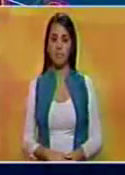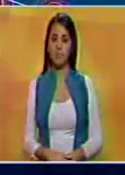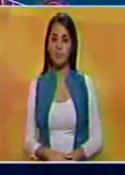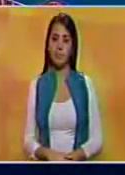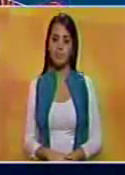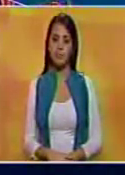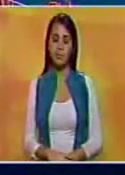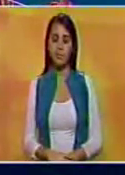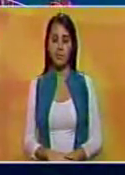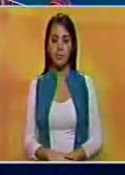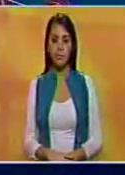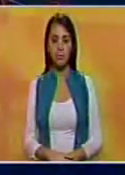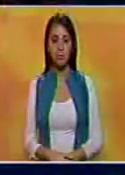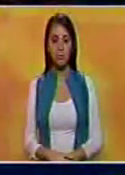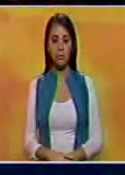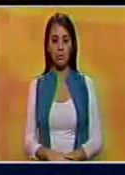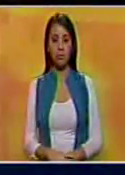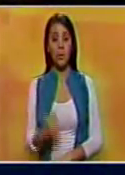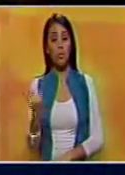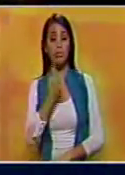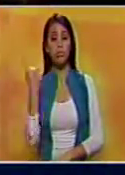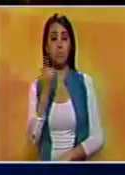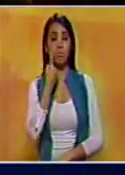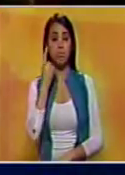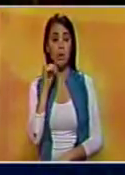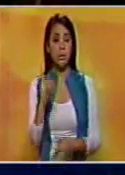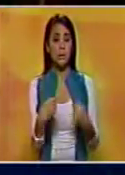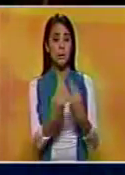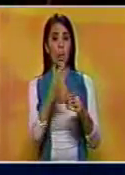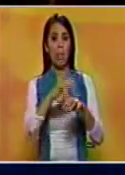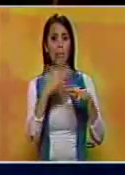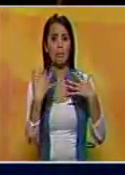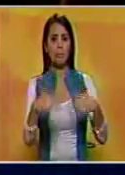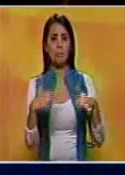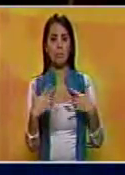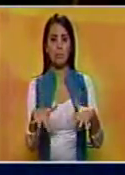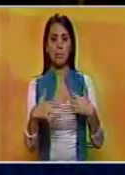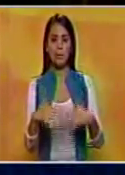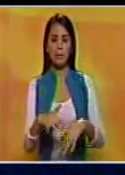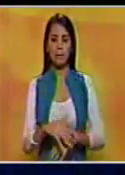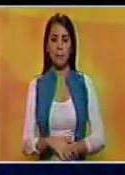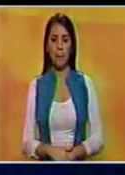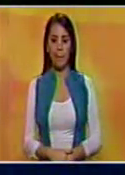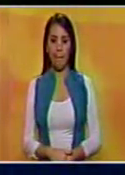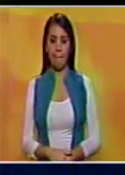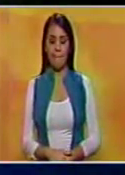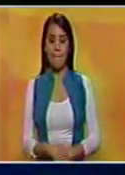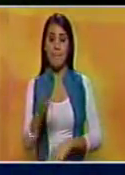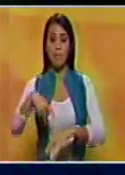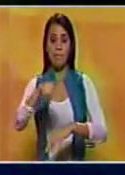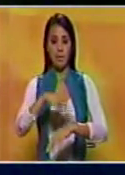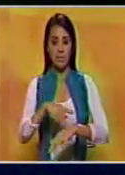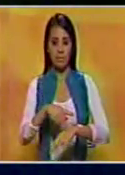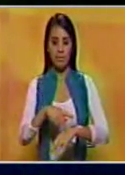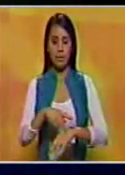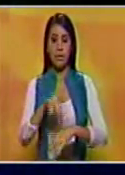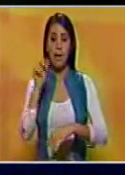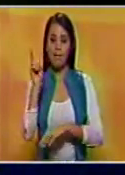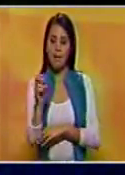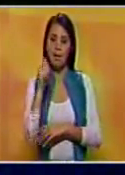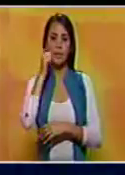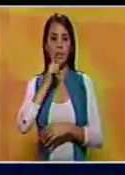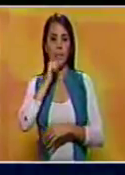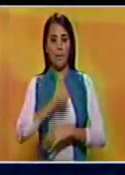pronósticos, Margot podría tocar tierra en extremo más septentrional de Filipinas entre viernes y